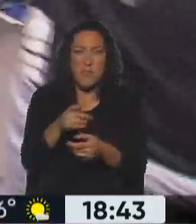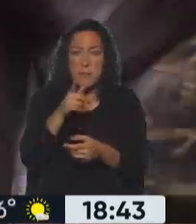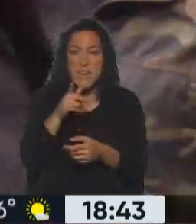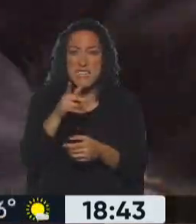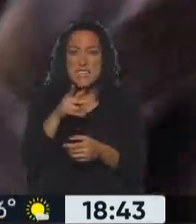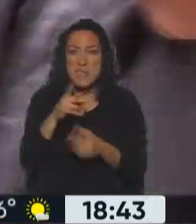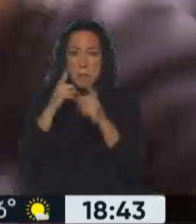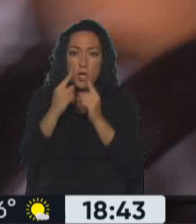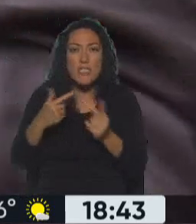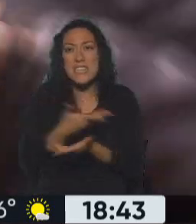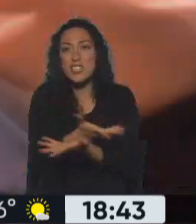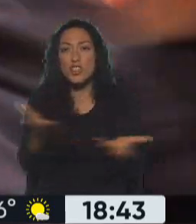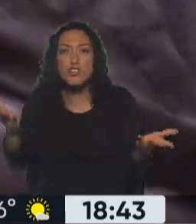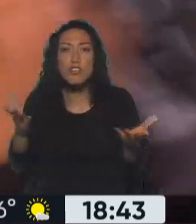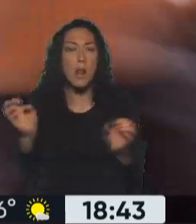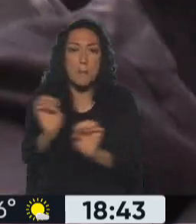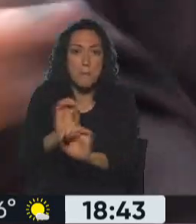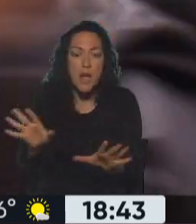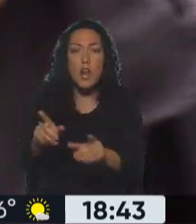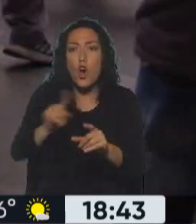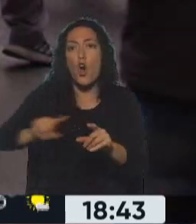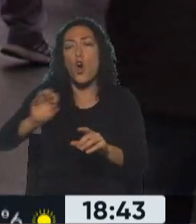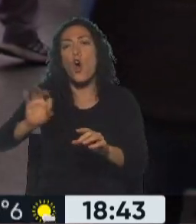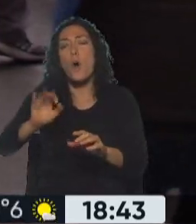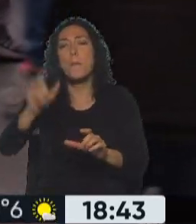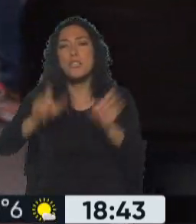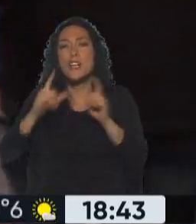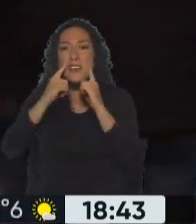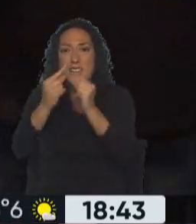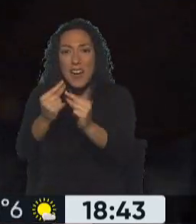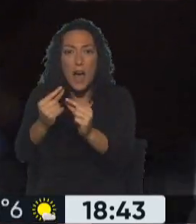la protesta social y a los reclamos de los trabajadores y trabajadoras.